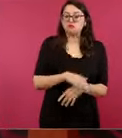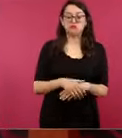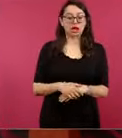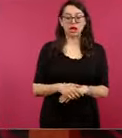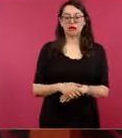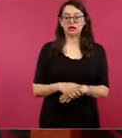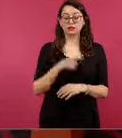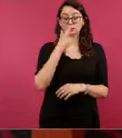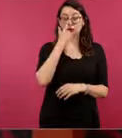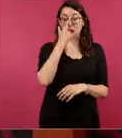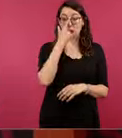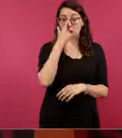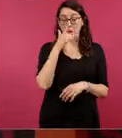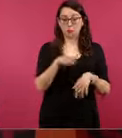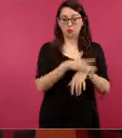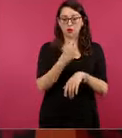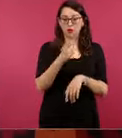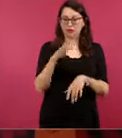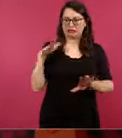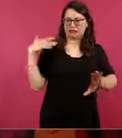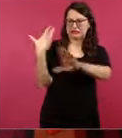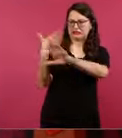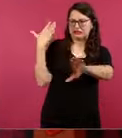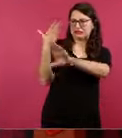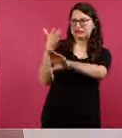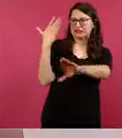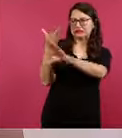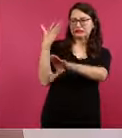haciendo es ayudándoles.